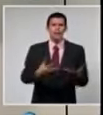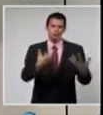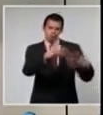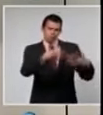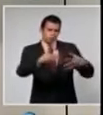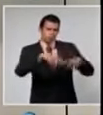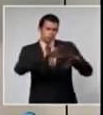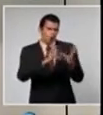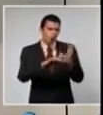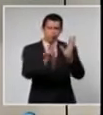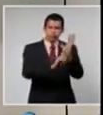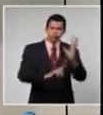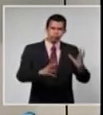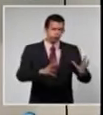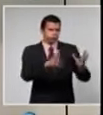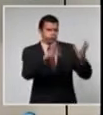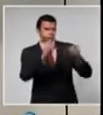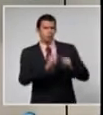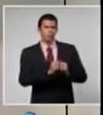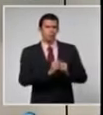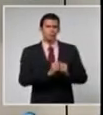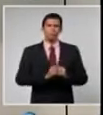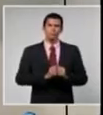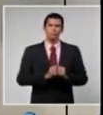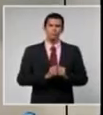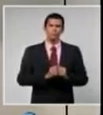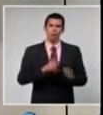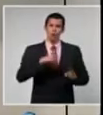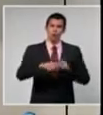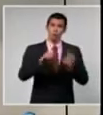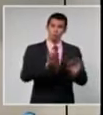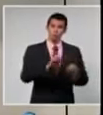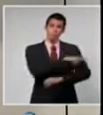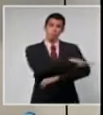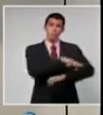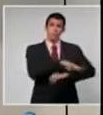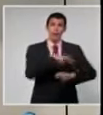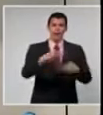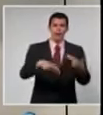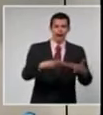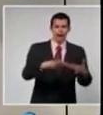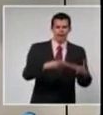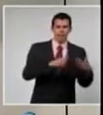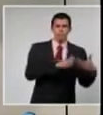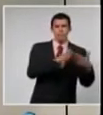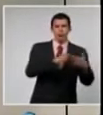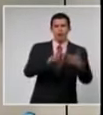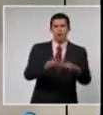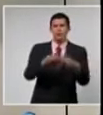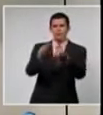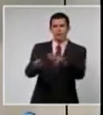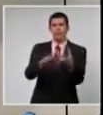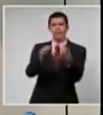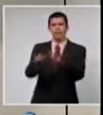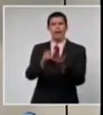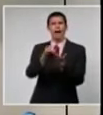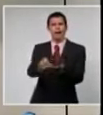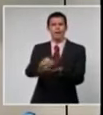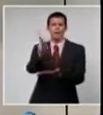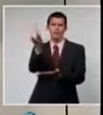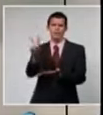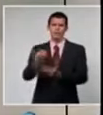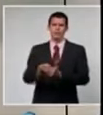potencial al enviar buques con gasolina a Venezuela, asediada por el mismo enemigo. Otra manera de evidenciar que lejos de amilanarse, Irán